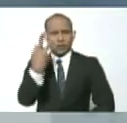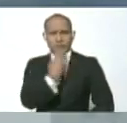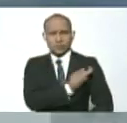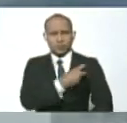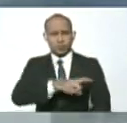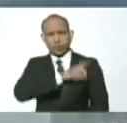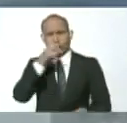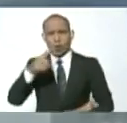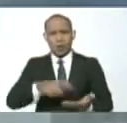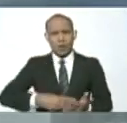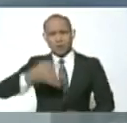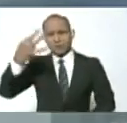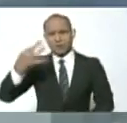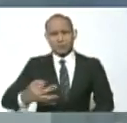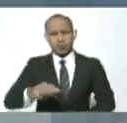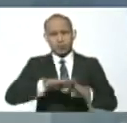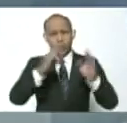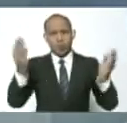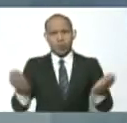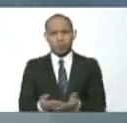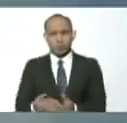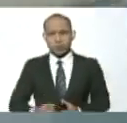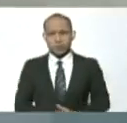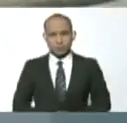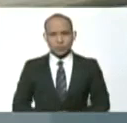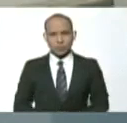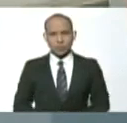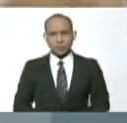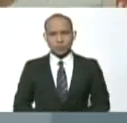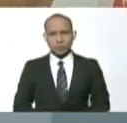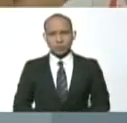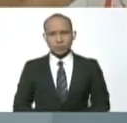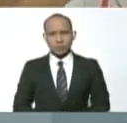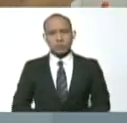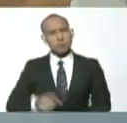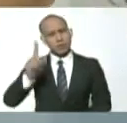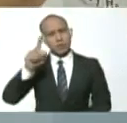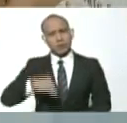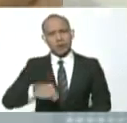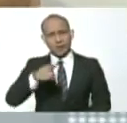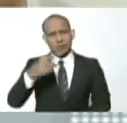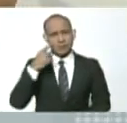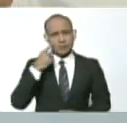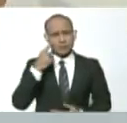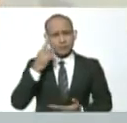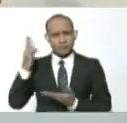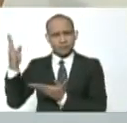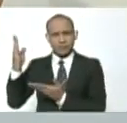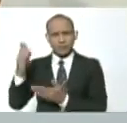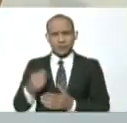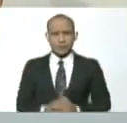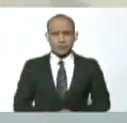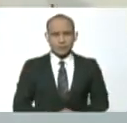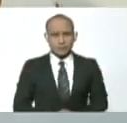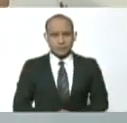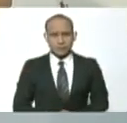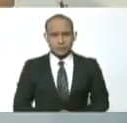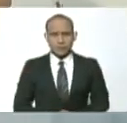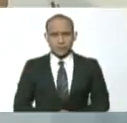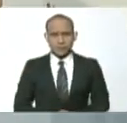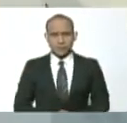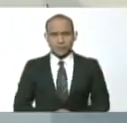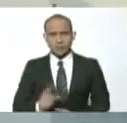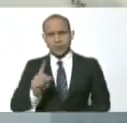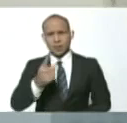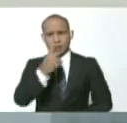completa y segura del mundo precisamente ahí están las imágenes la